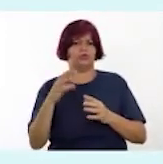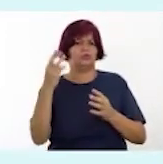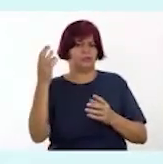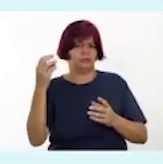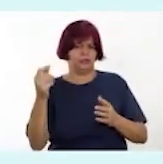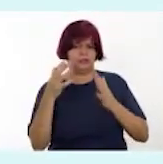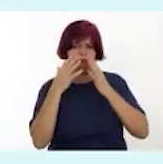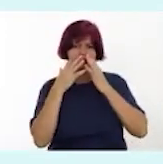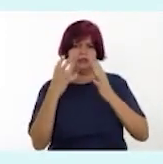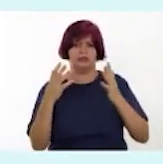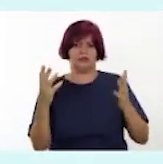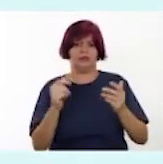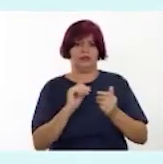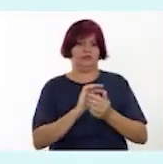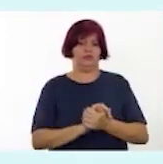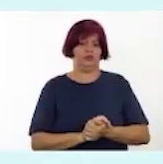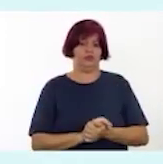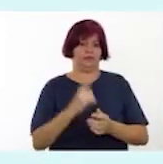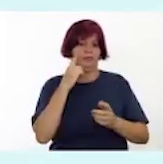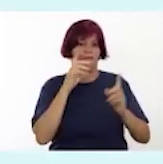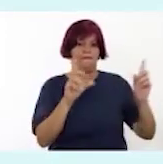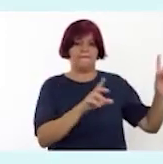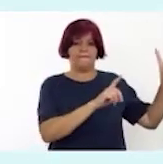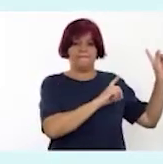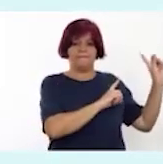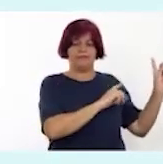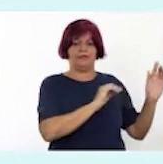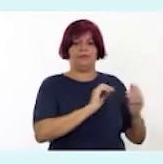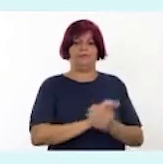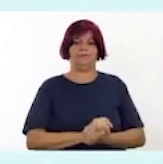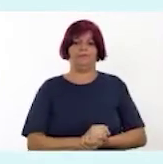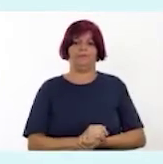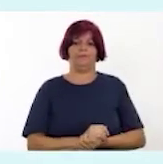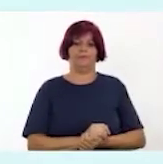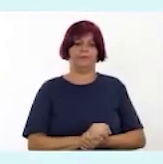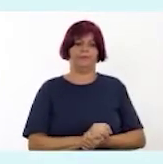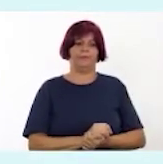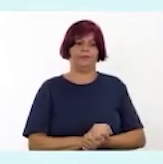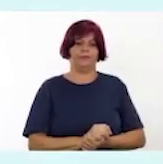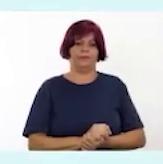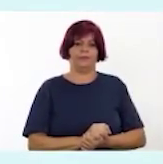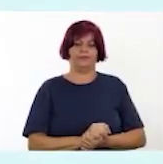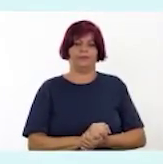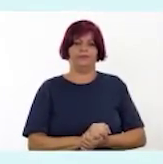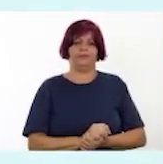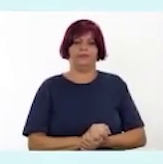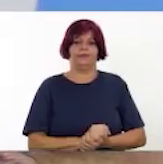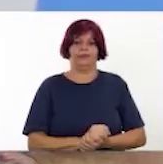sobre ecuaciones, inecuaciones logarítmicas y las funciones exponenciales y logarítmicas.